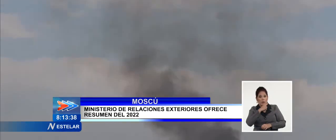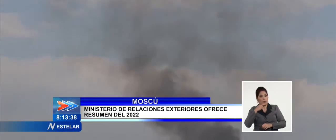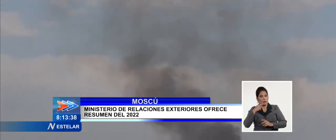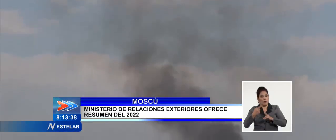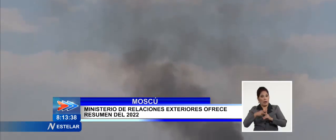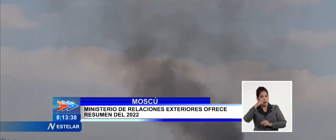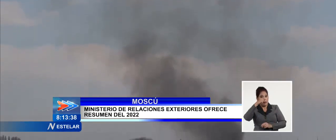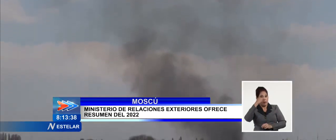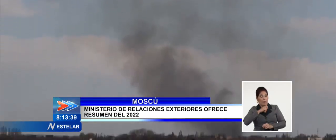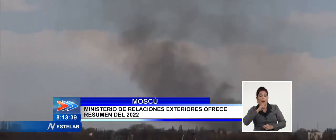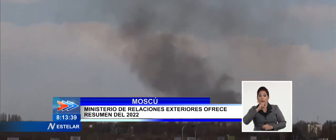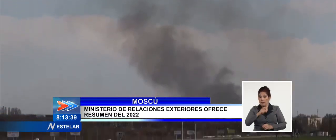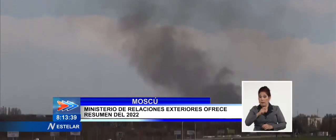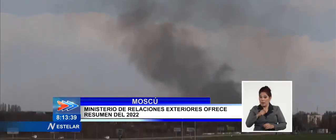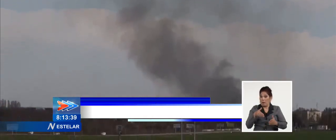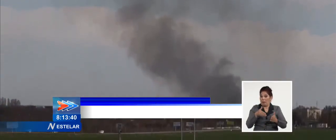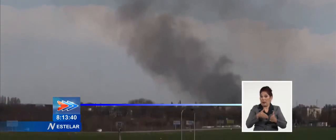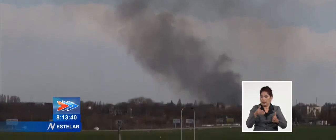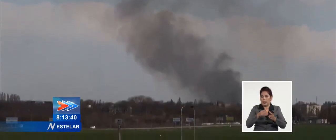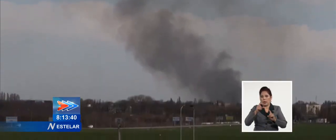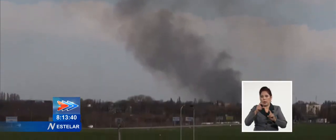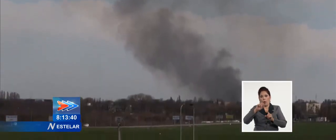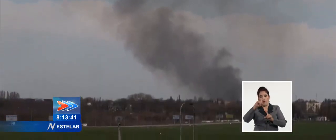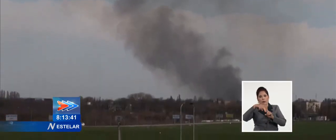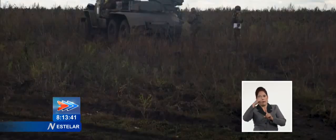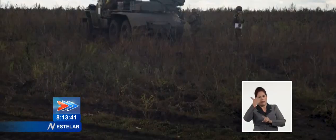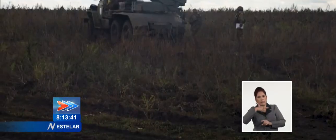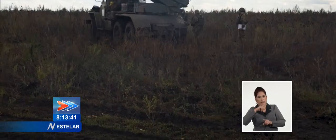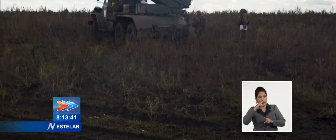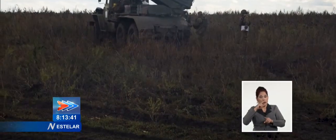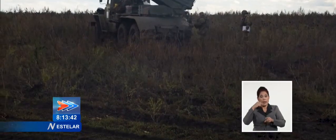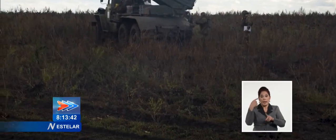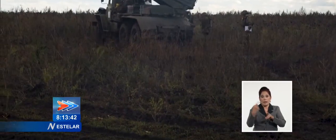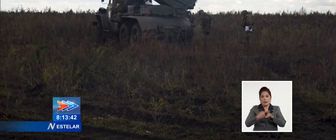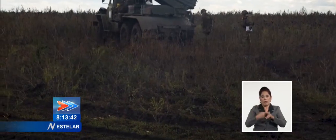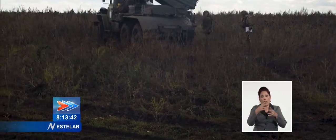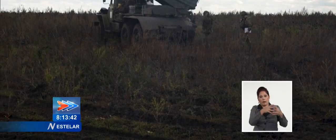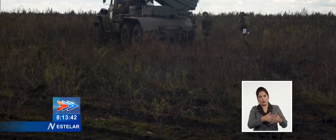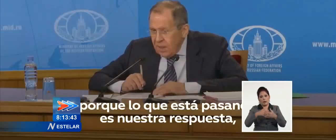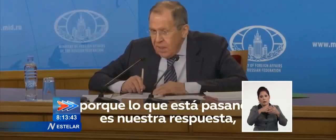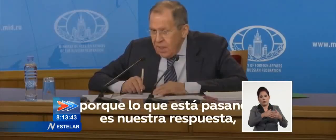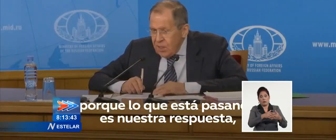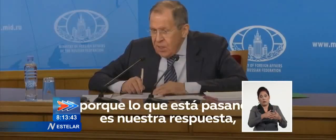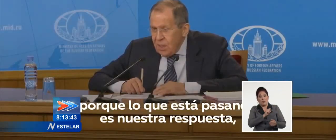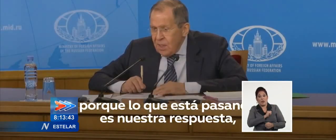complejizado por la interferencia de la OTAN y Estados Unidos, que buscan un desgaste de Moscú.